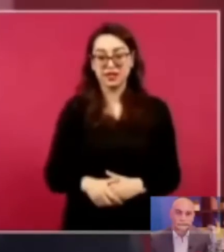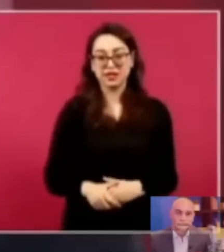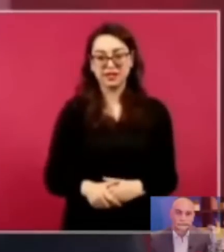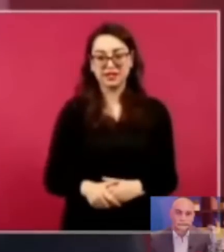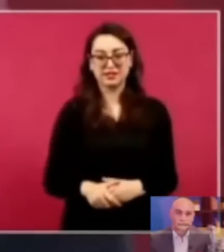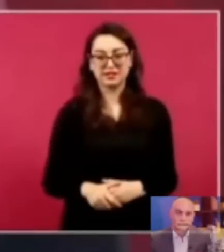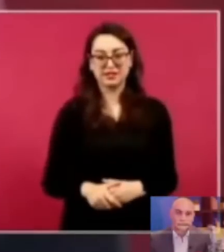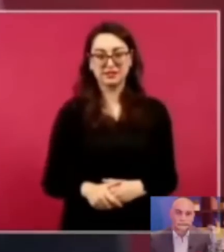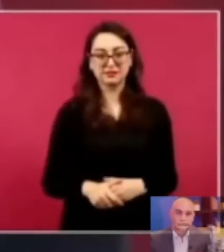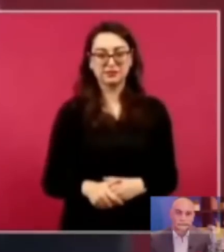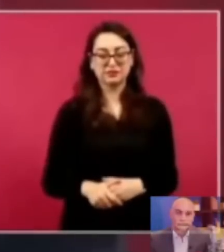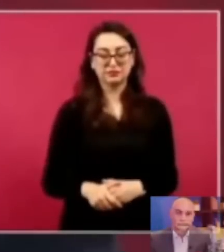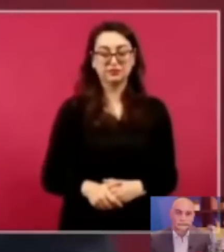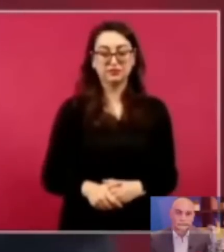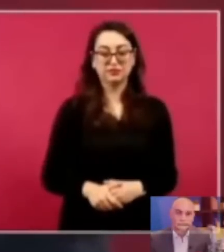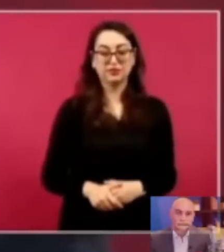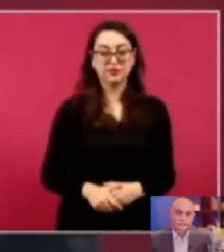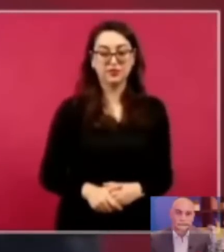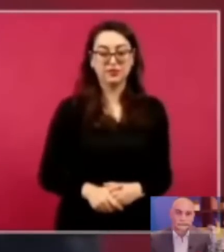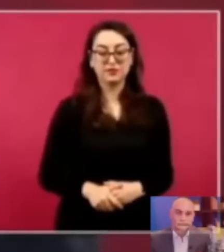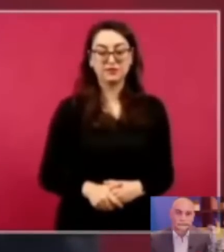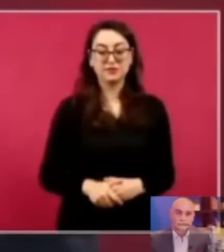no hay